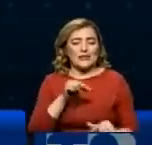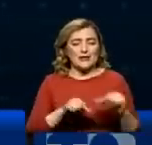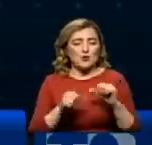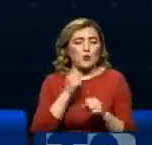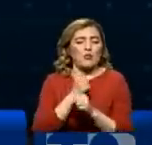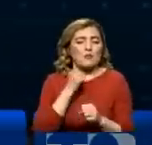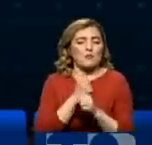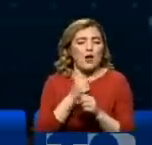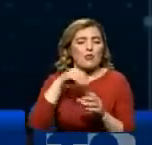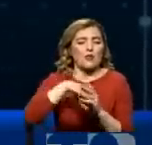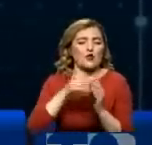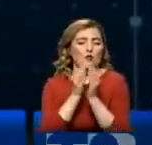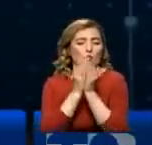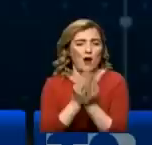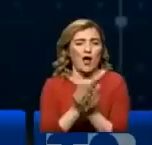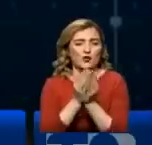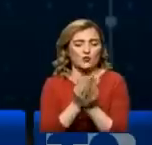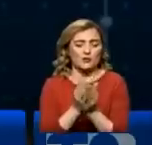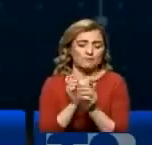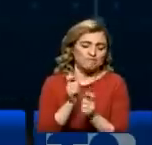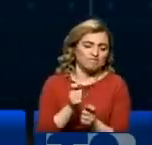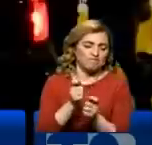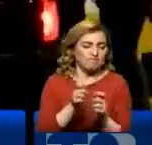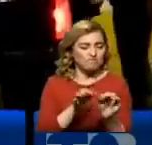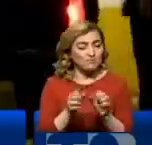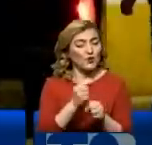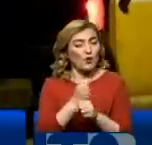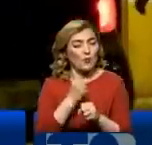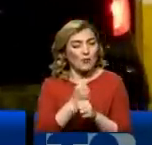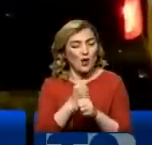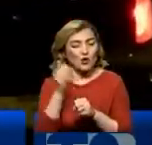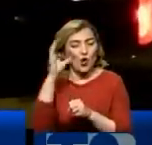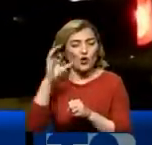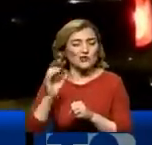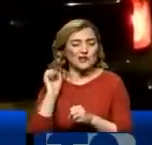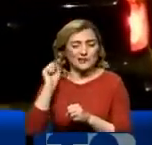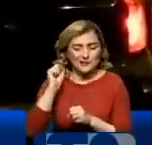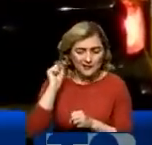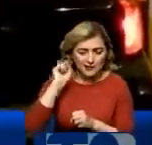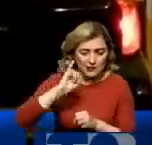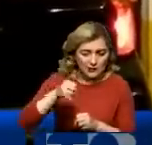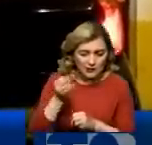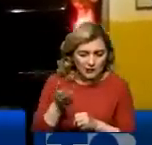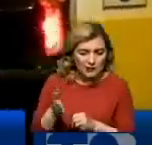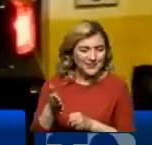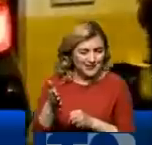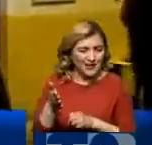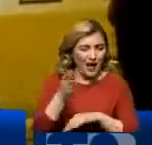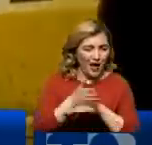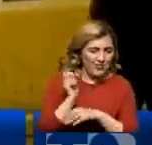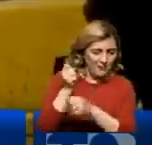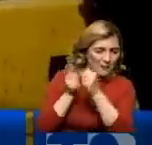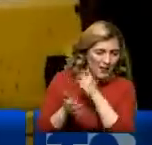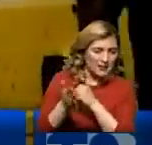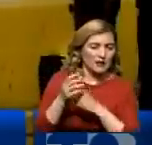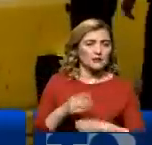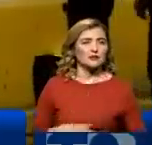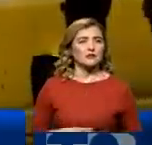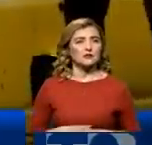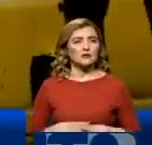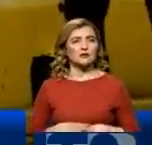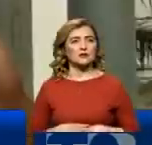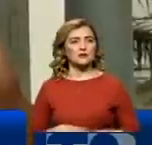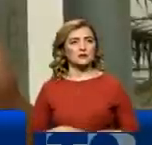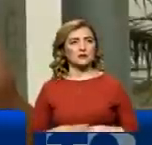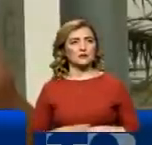laboral dentro de una embarcación, frente a las costas de Jaramijó, antes de salir a faenas de pesca. Fue que se